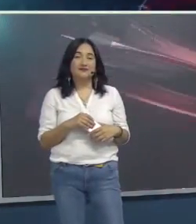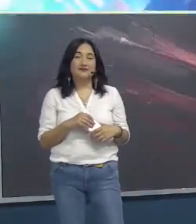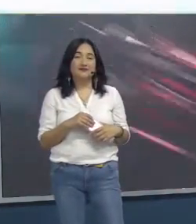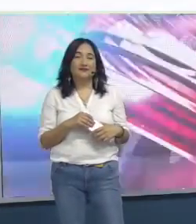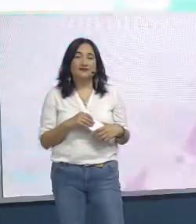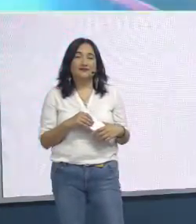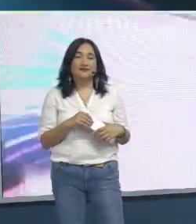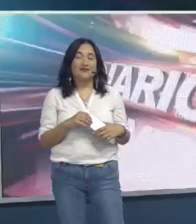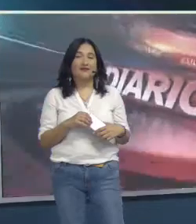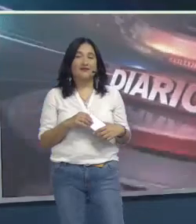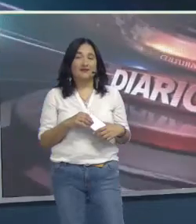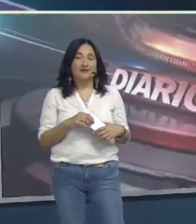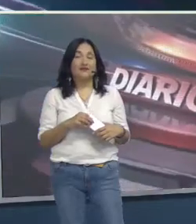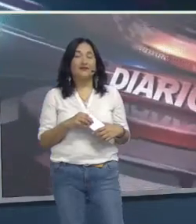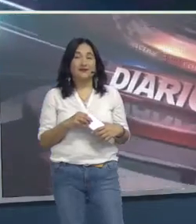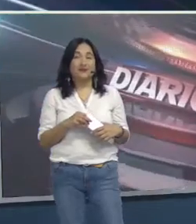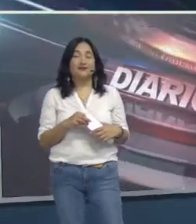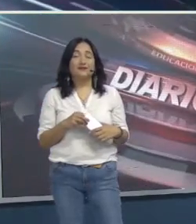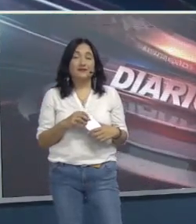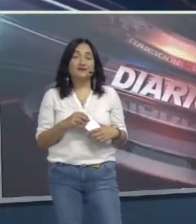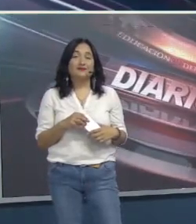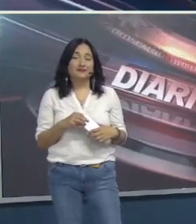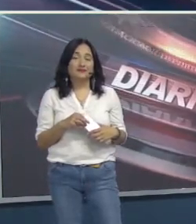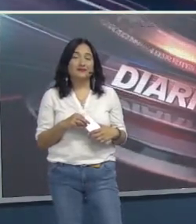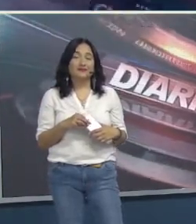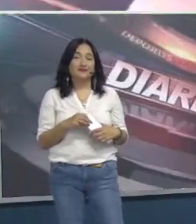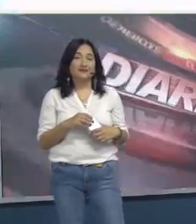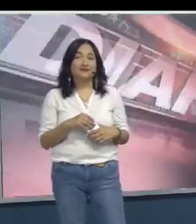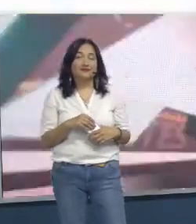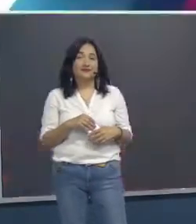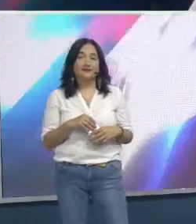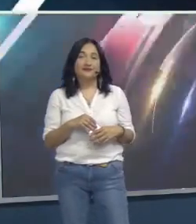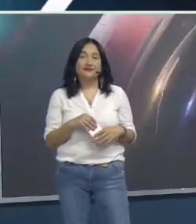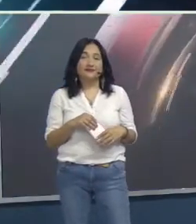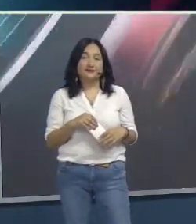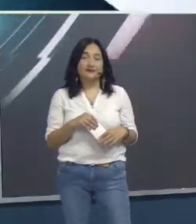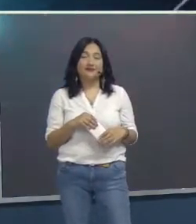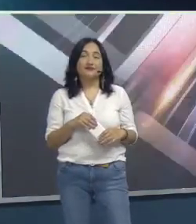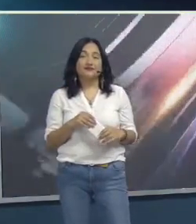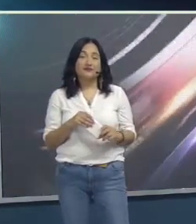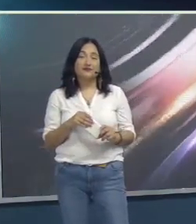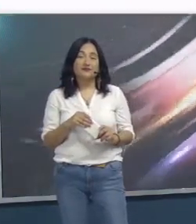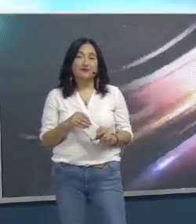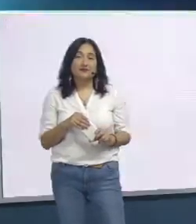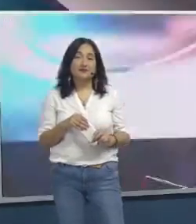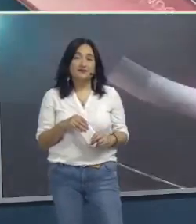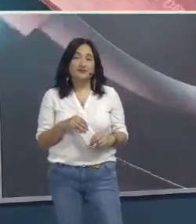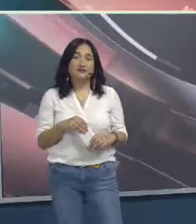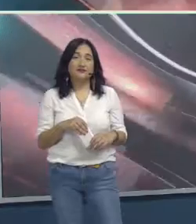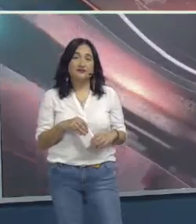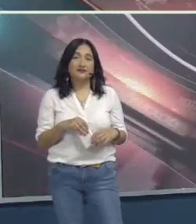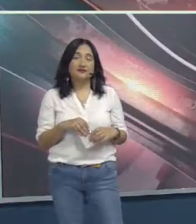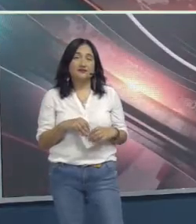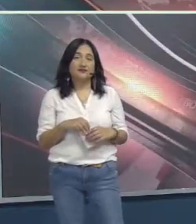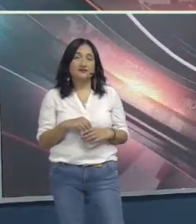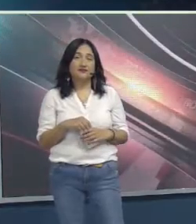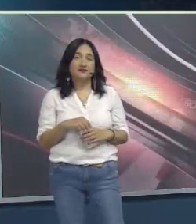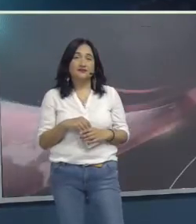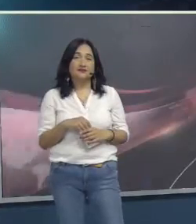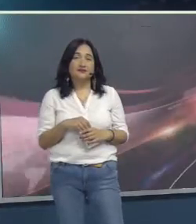El balance ha sido muy positivo y lo demuestran así los resultados que estamos teniendo. Los sanjuaninos han